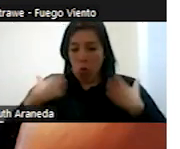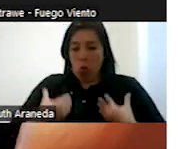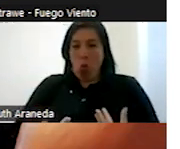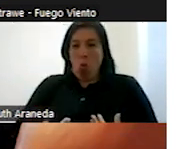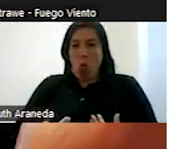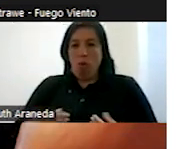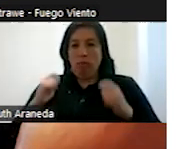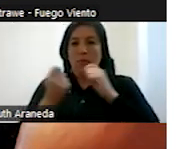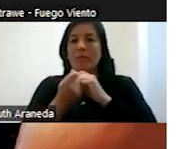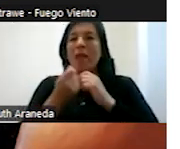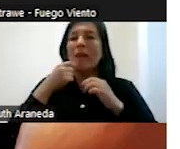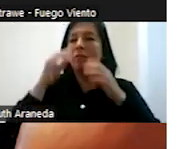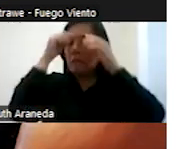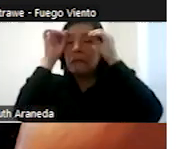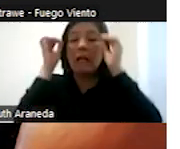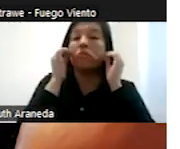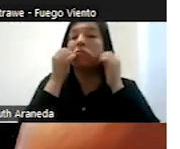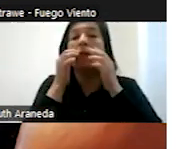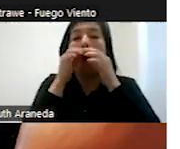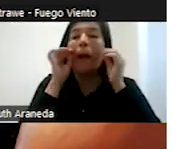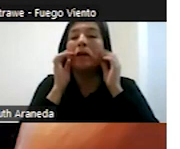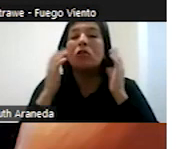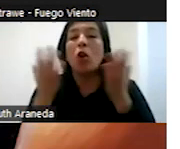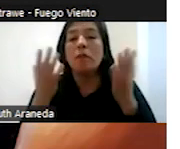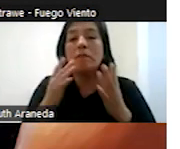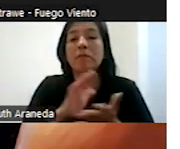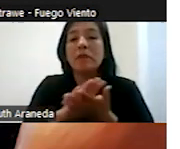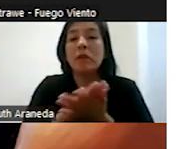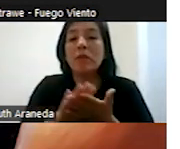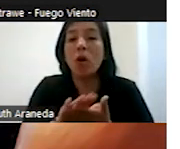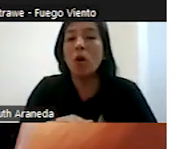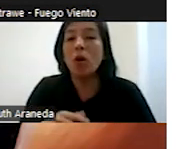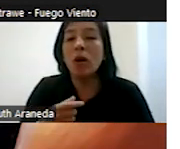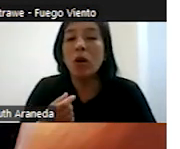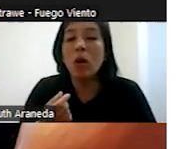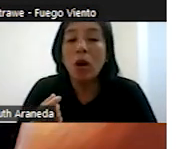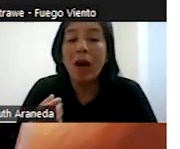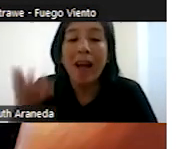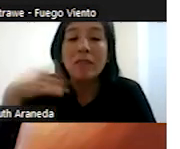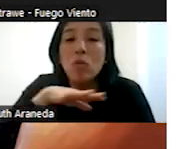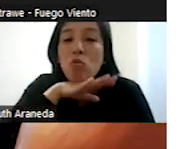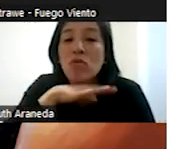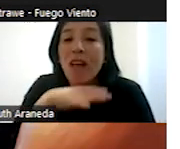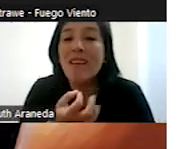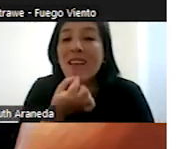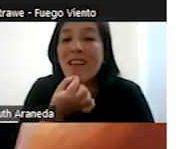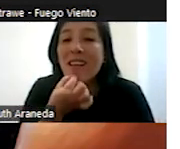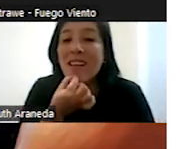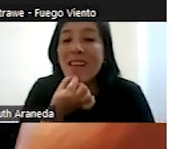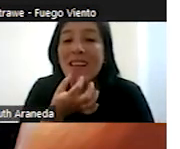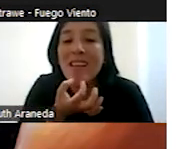los adornos corporales. Ya José Miguel nos adelantaba un poco del uso del tembetá. El tembetá es